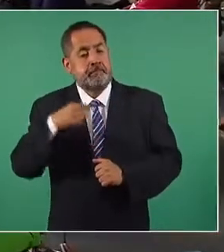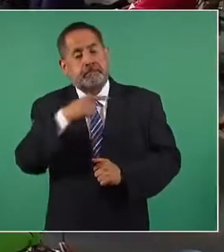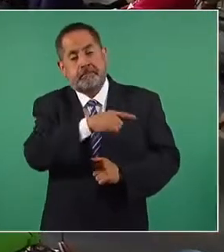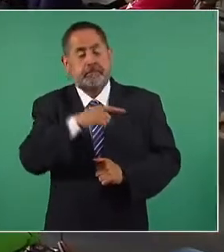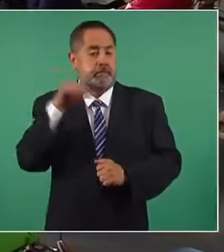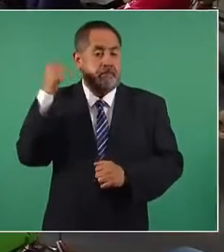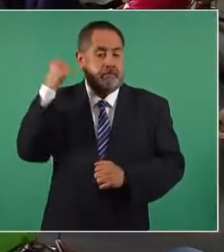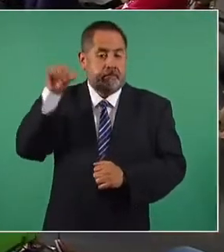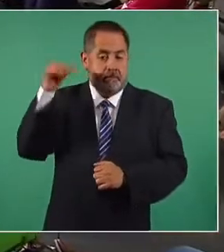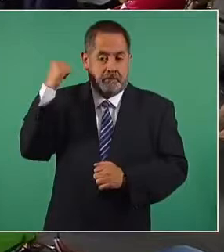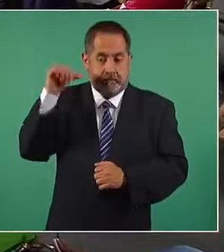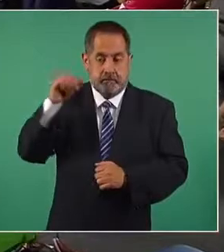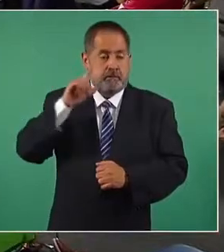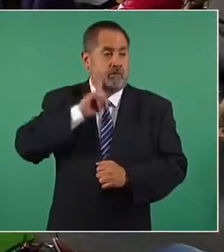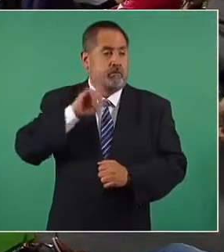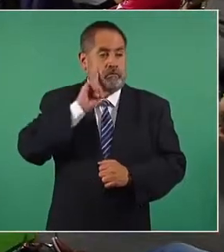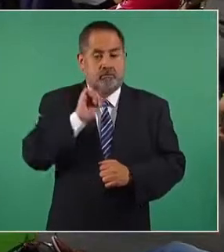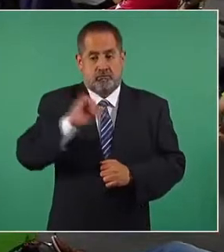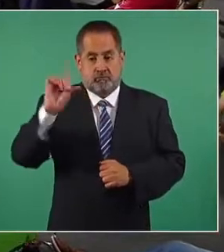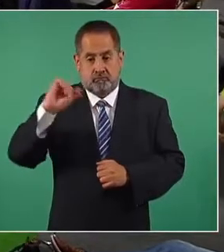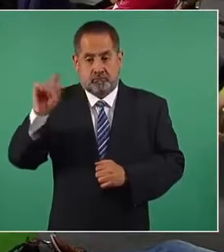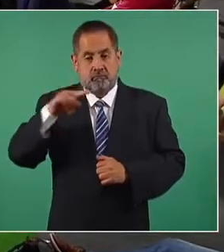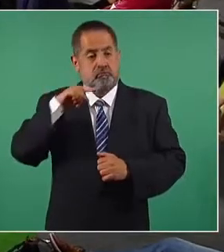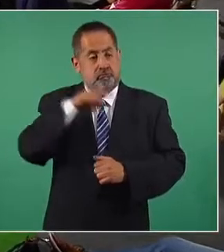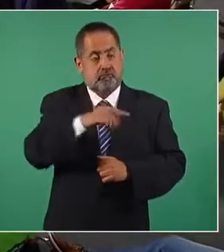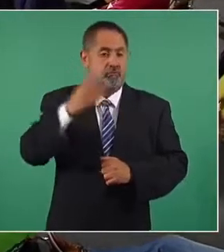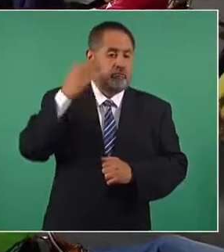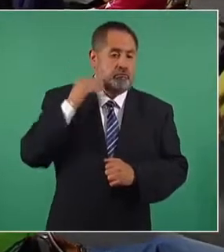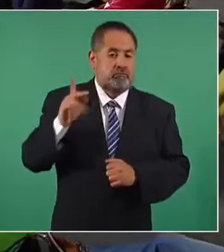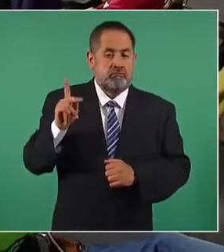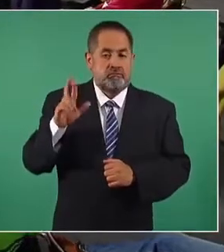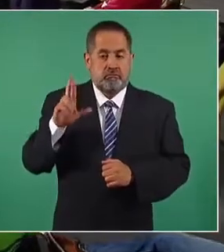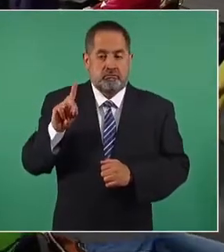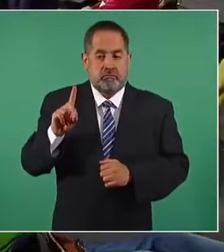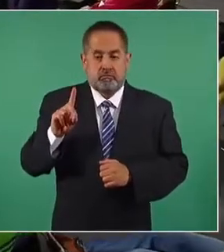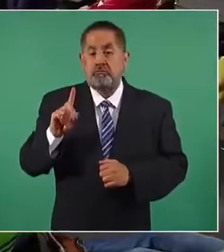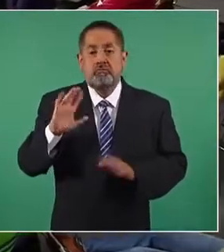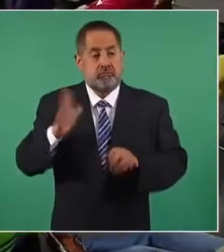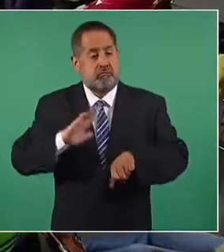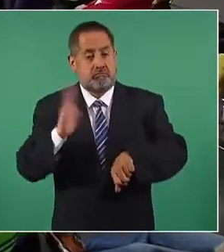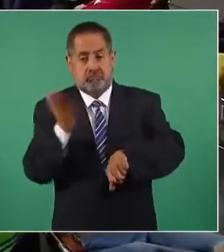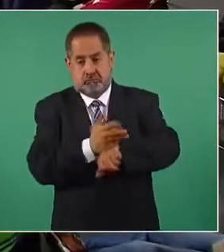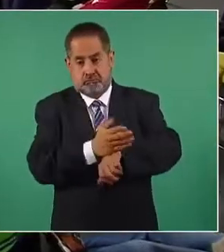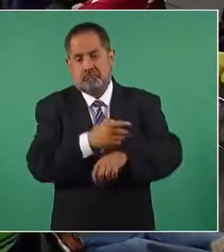en Acapulco que en su momento, en una gestión del PRD, está sancionada,